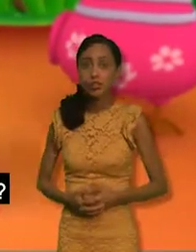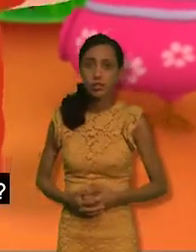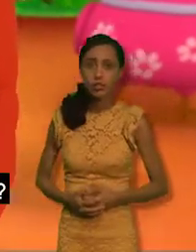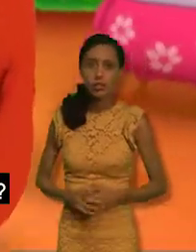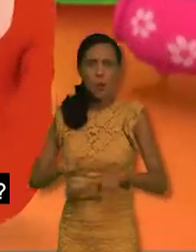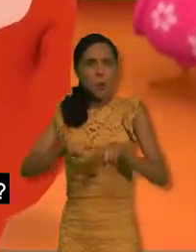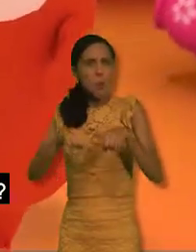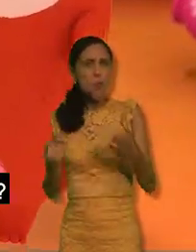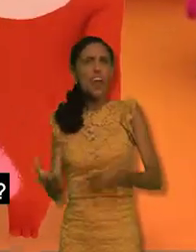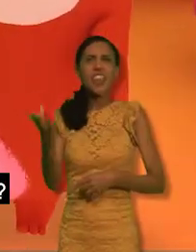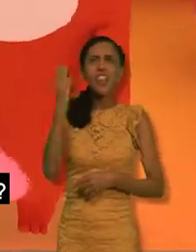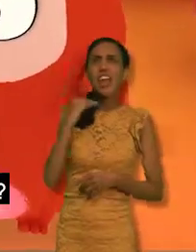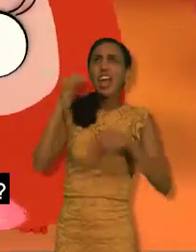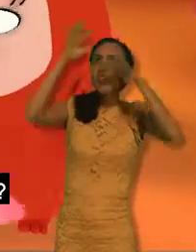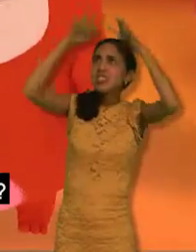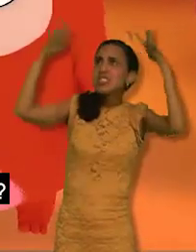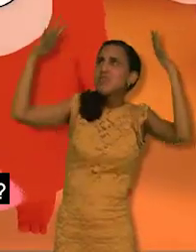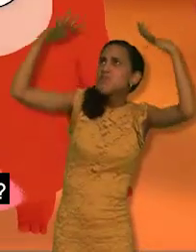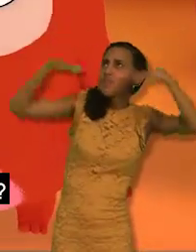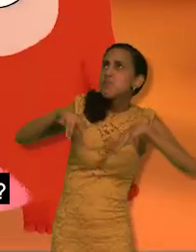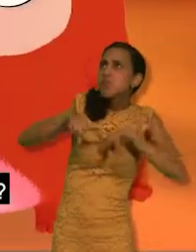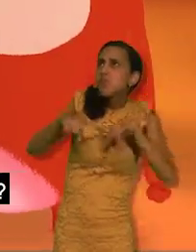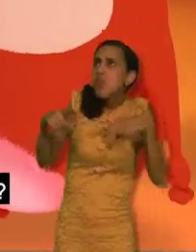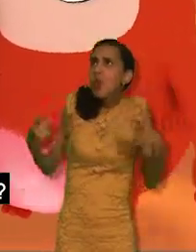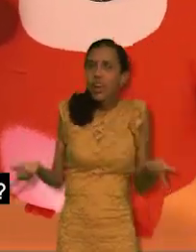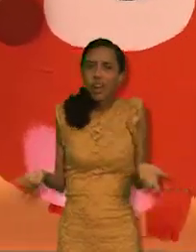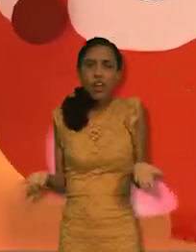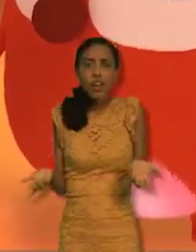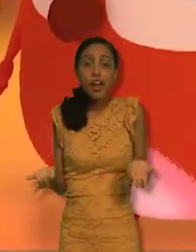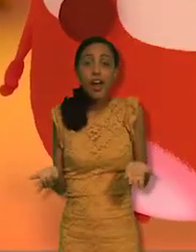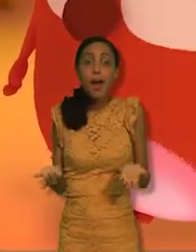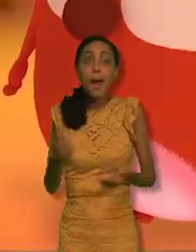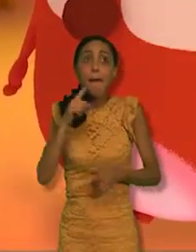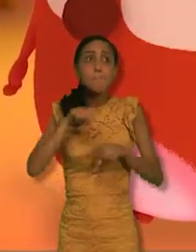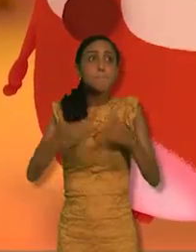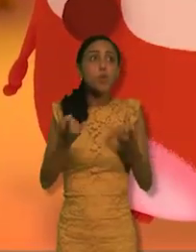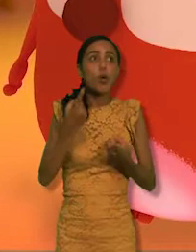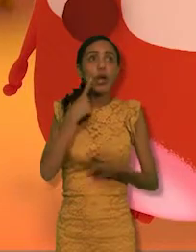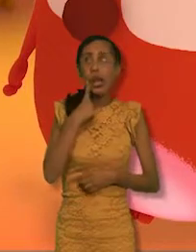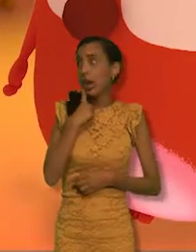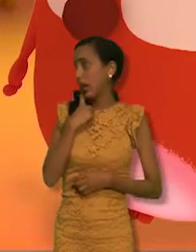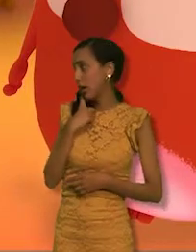¡El cielo se va a caer! ¡Porque!